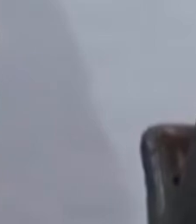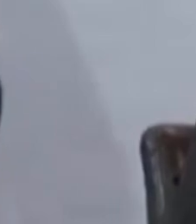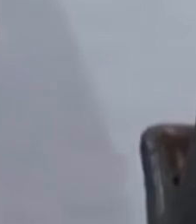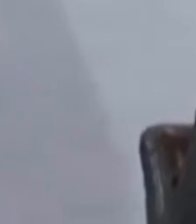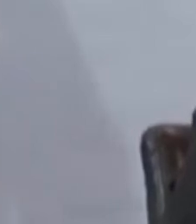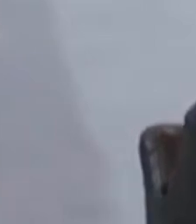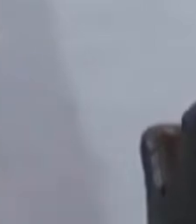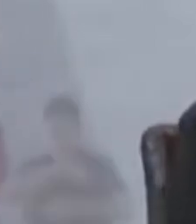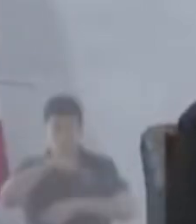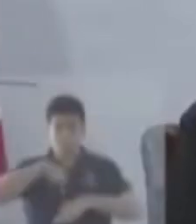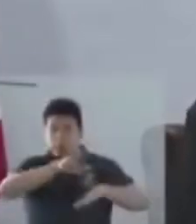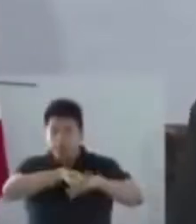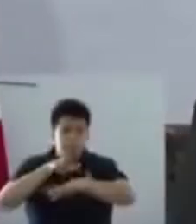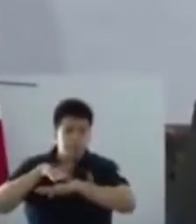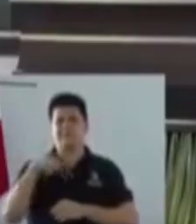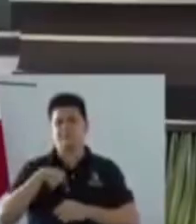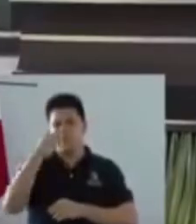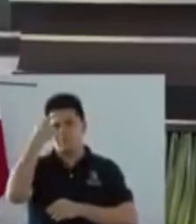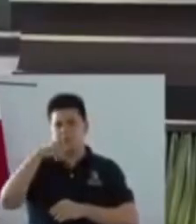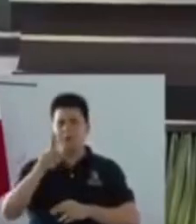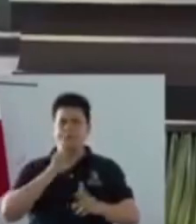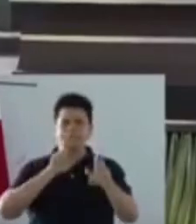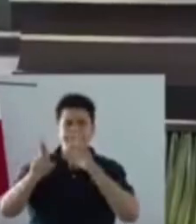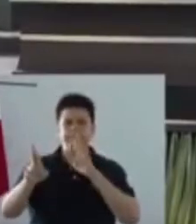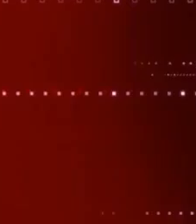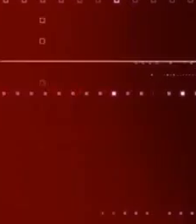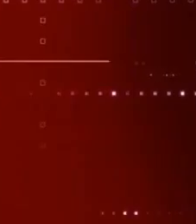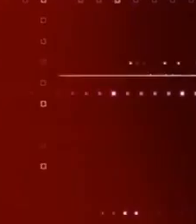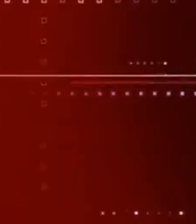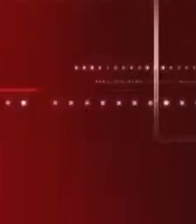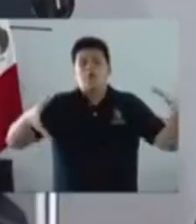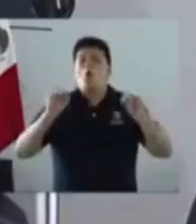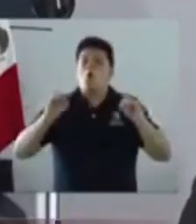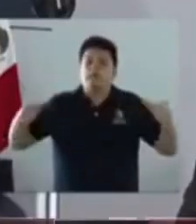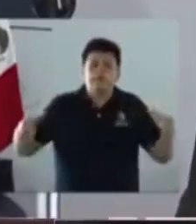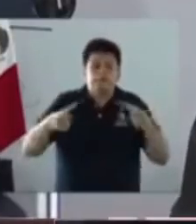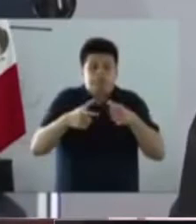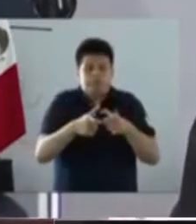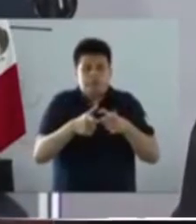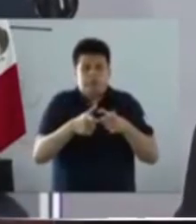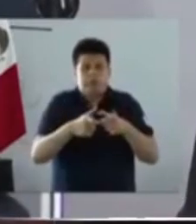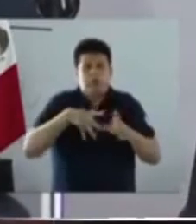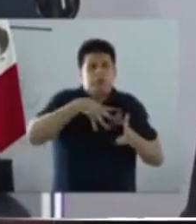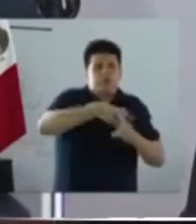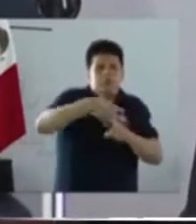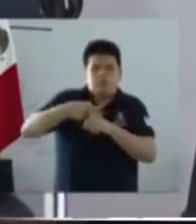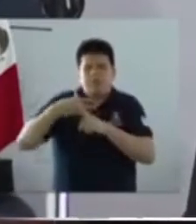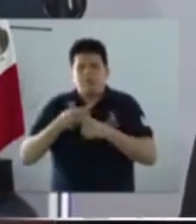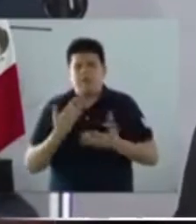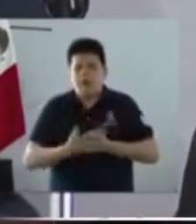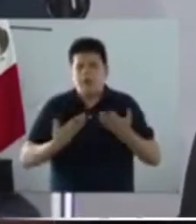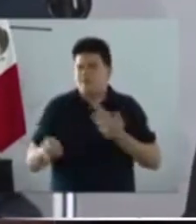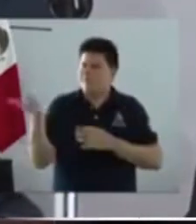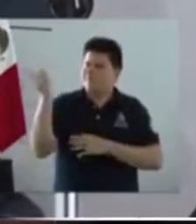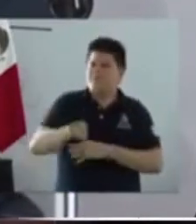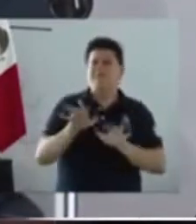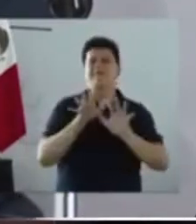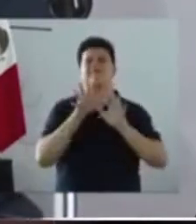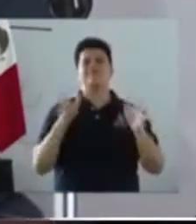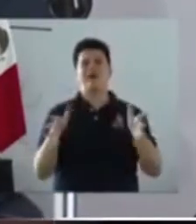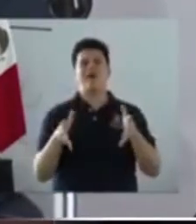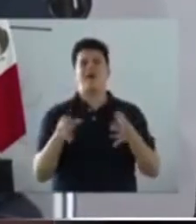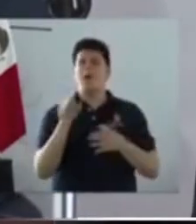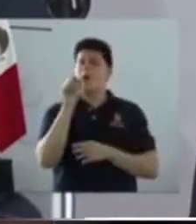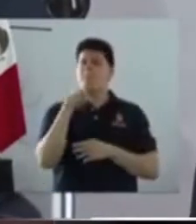León, Jaime Rodríguez Calderón, mejor conocido como El Bronco. Entonces instruye también en